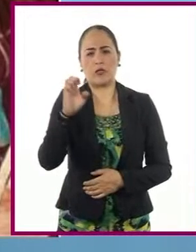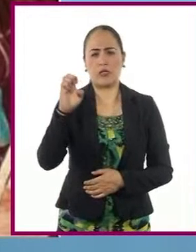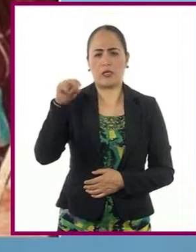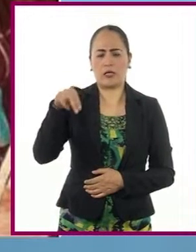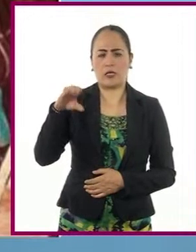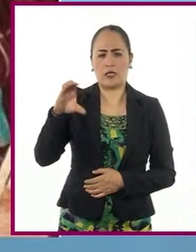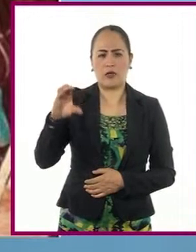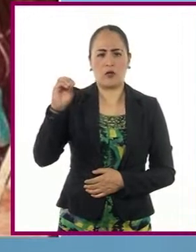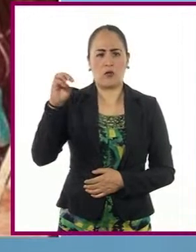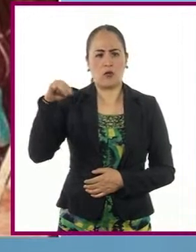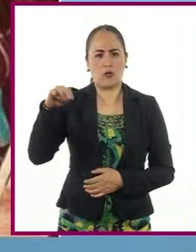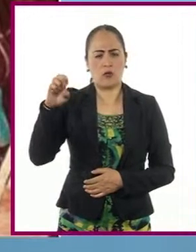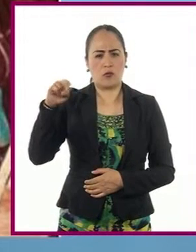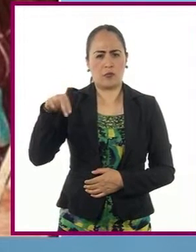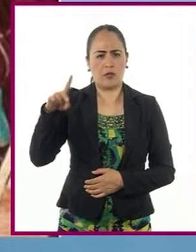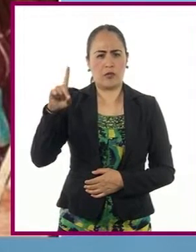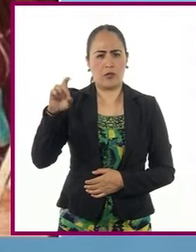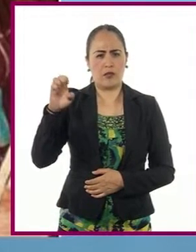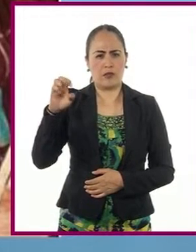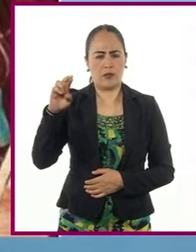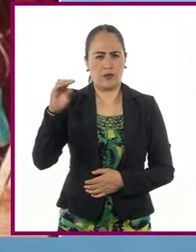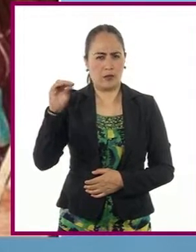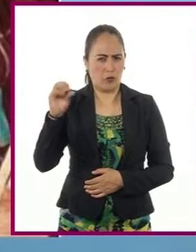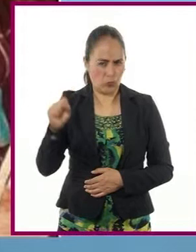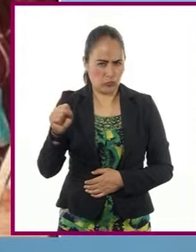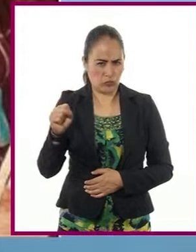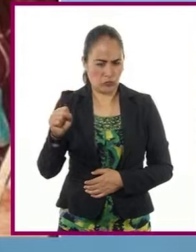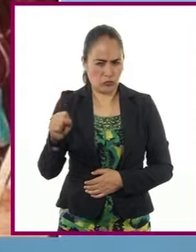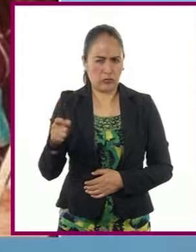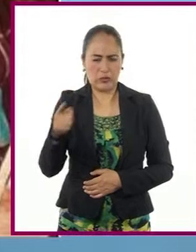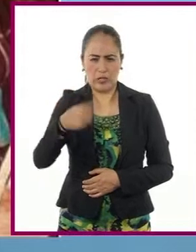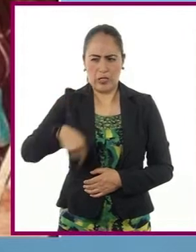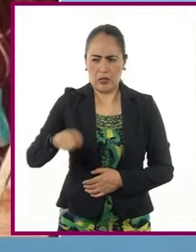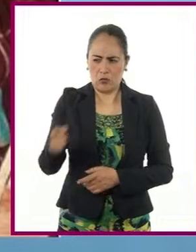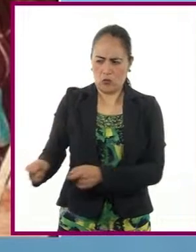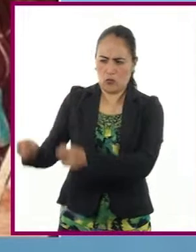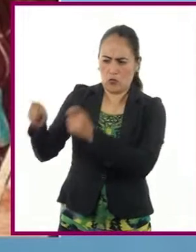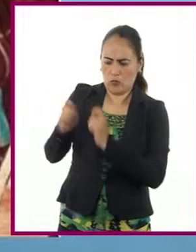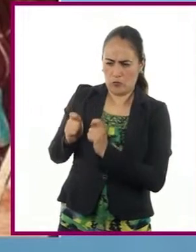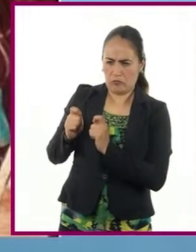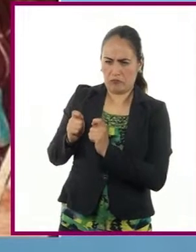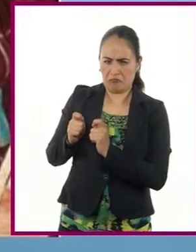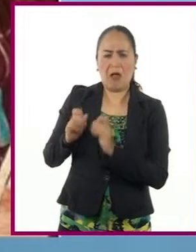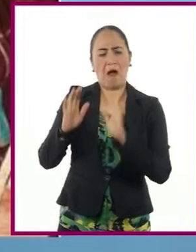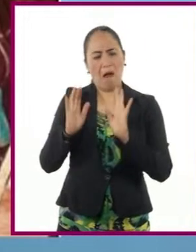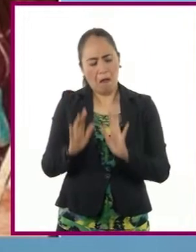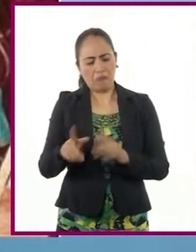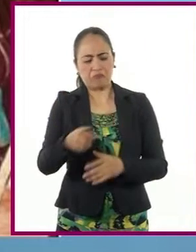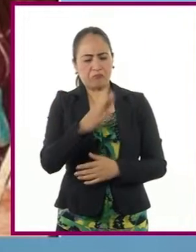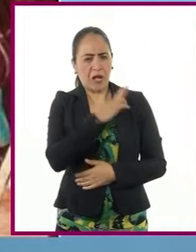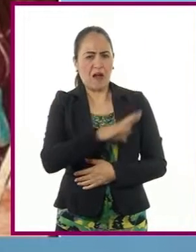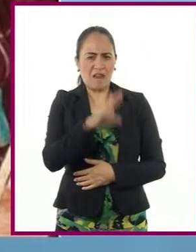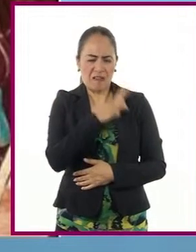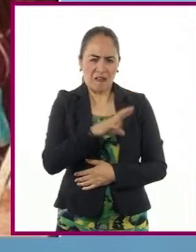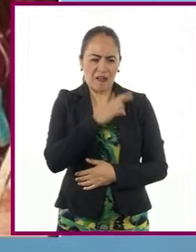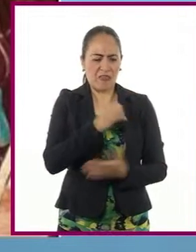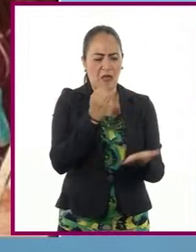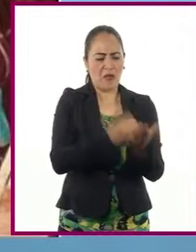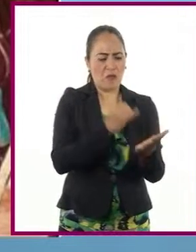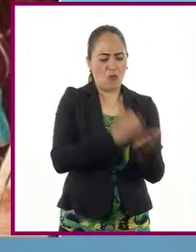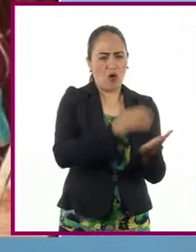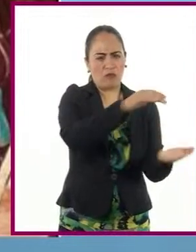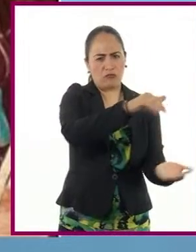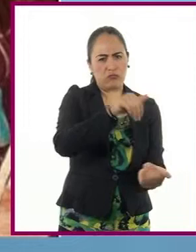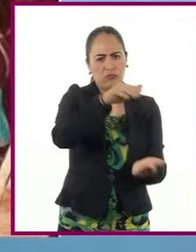encomenderos. Los encomenderos recibían del señorío una renta o tributo que podría cubrirse